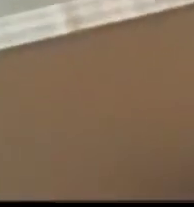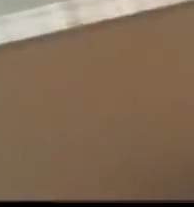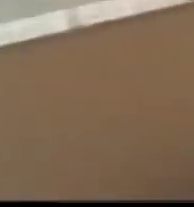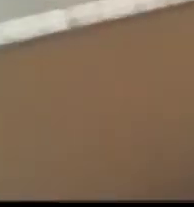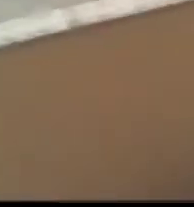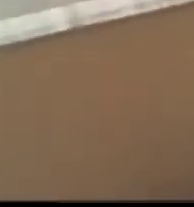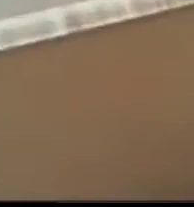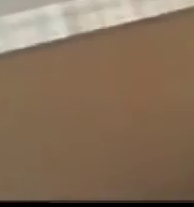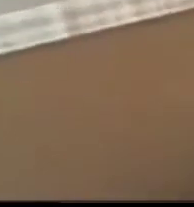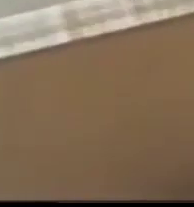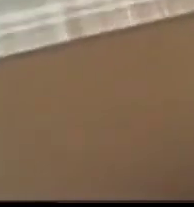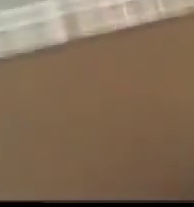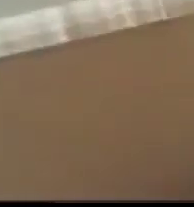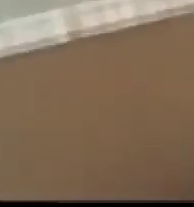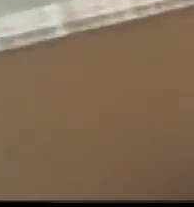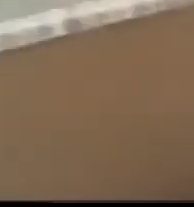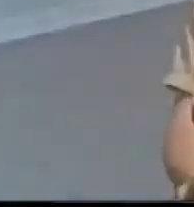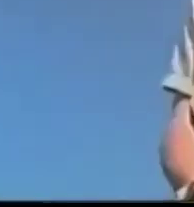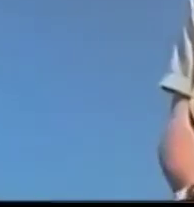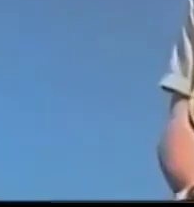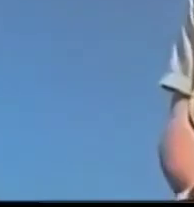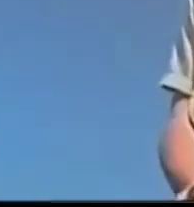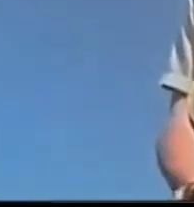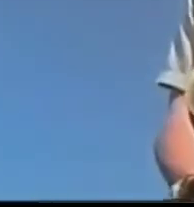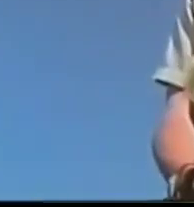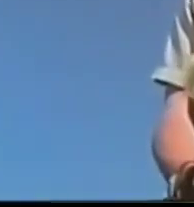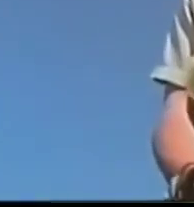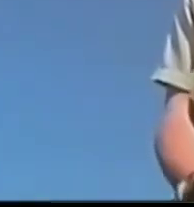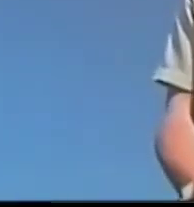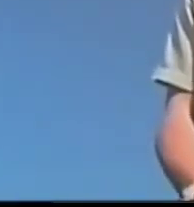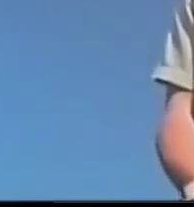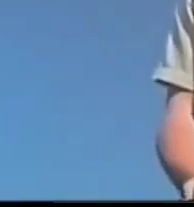Pero las ondas sonoras en sí mismas no tienen ni